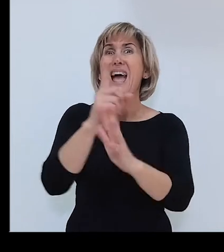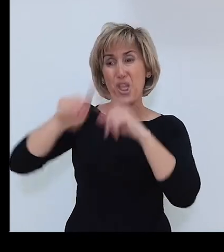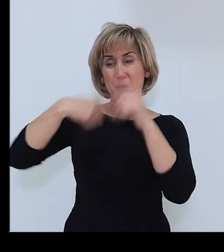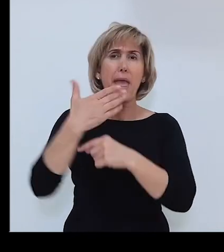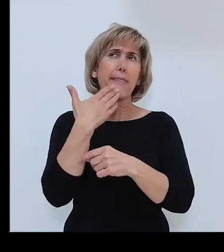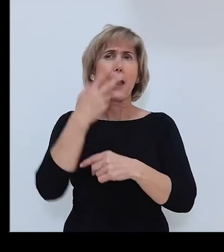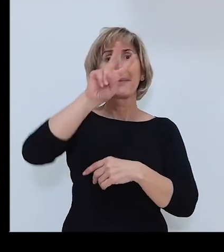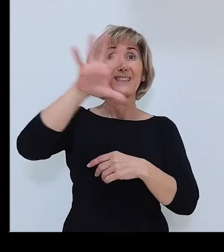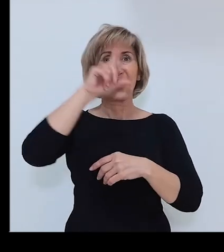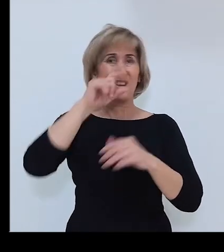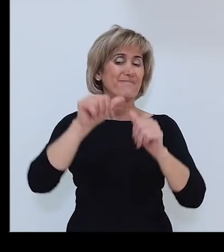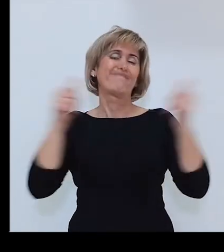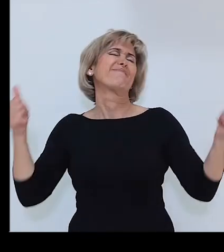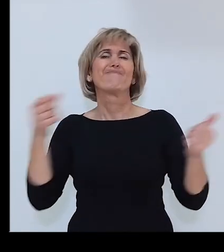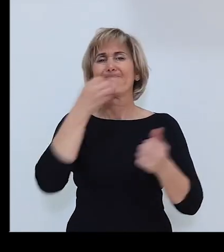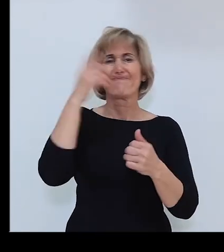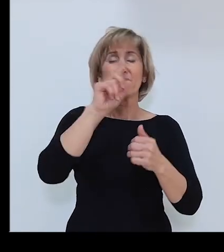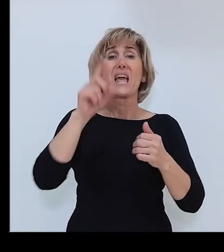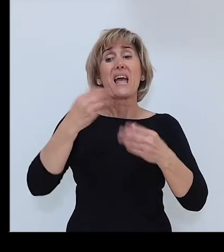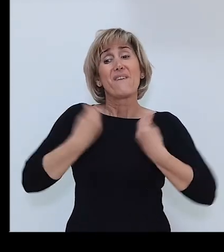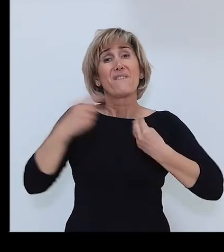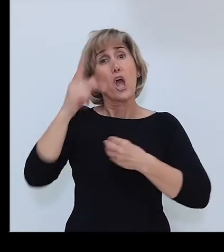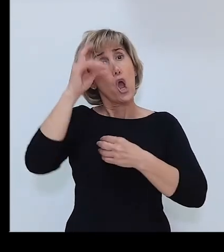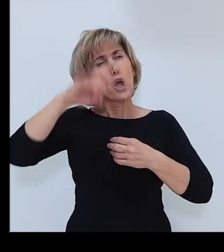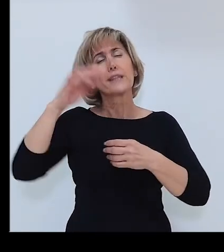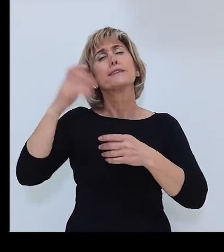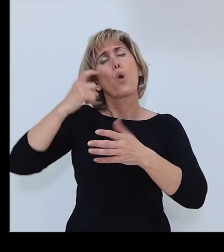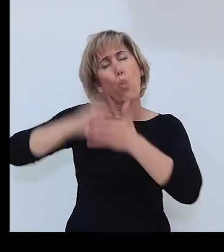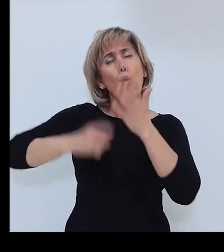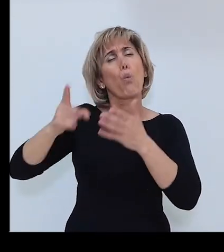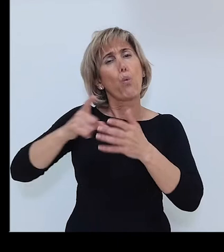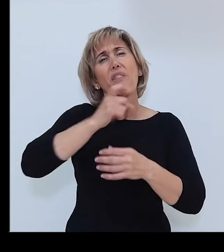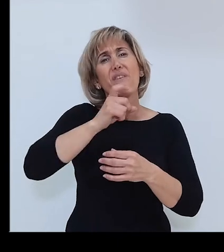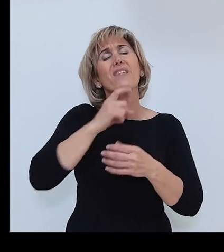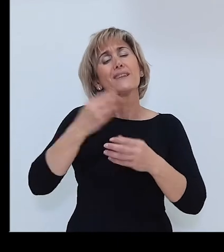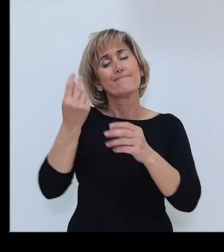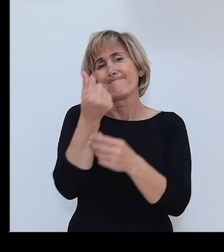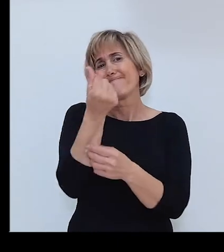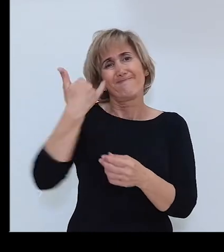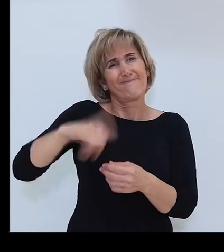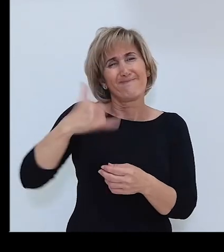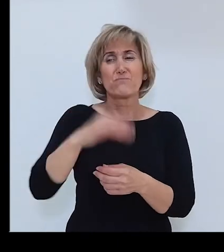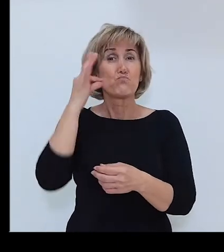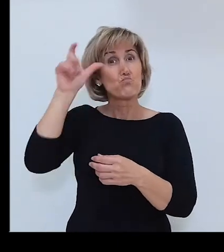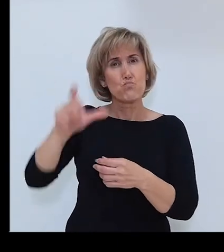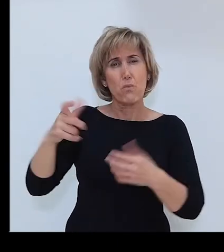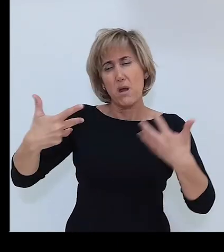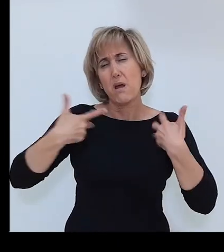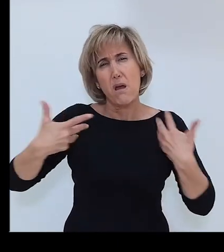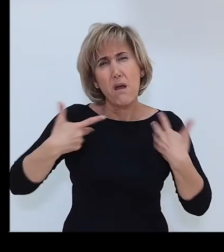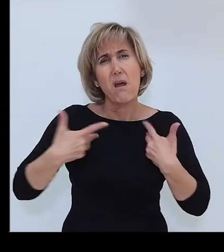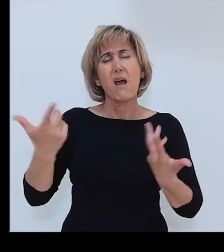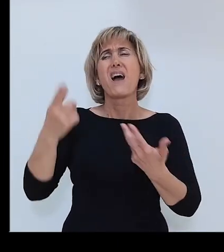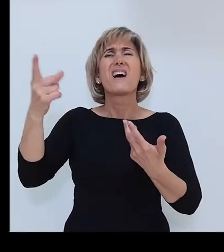25 años, y a partir de ahí la vida de Comte es una vida muy dura económicamente, y además muy desgraciada